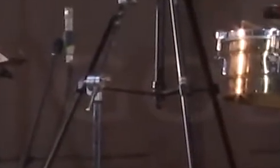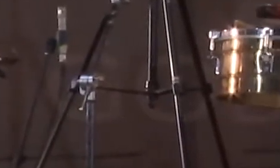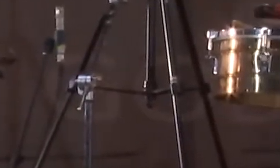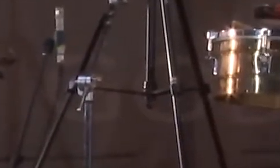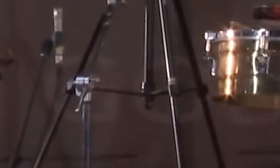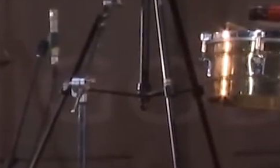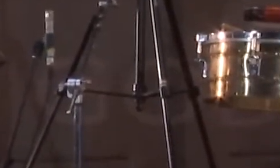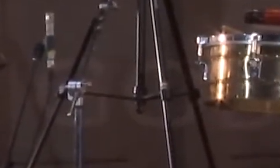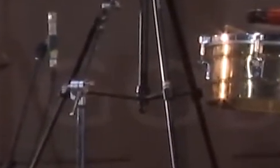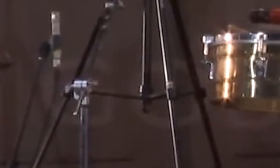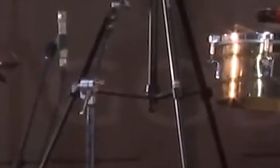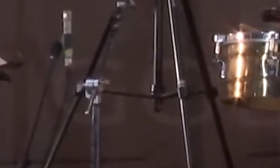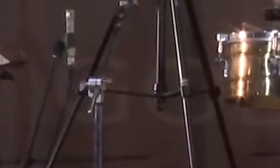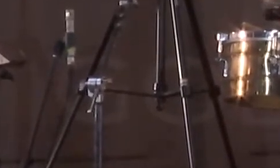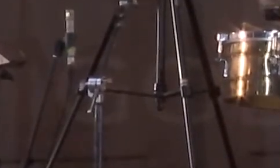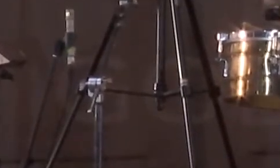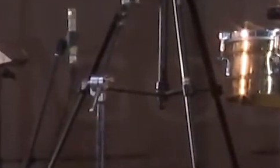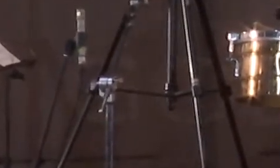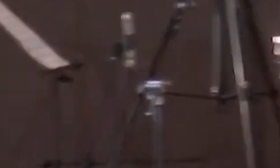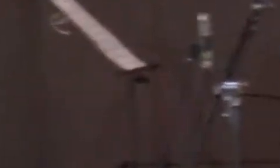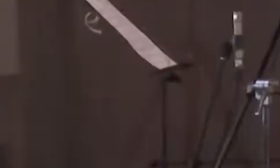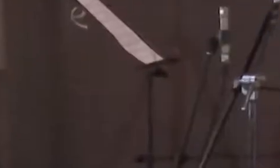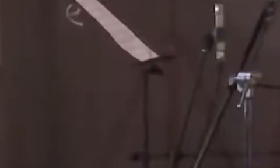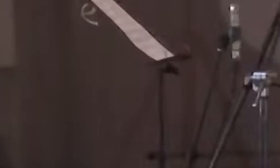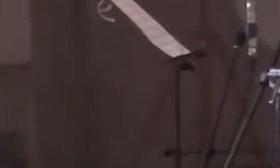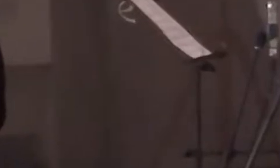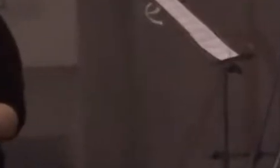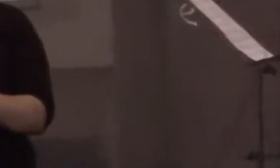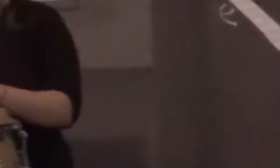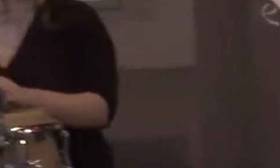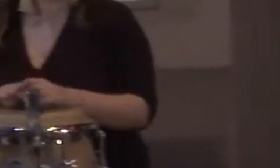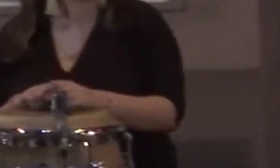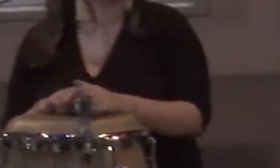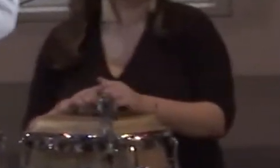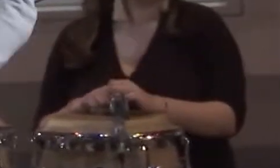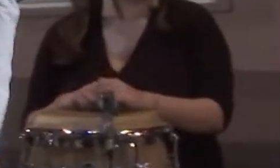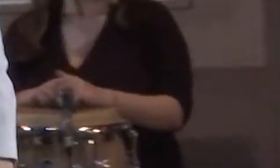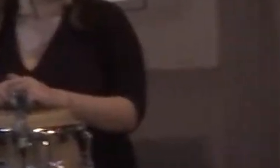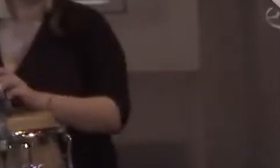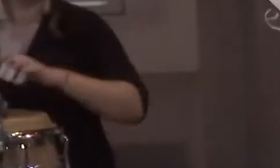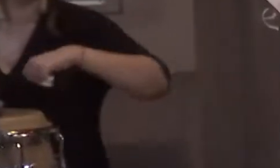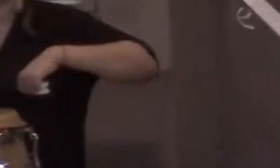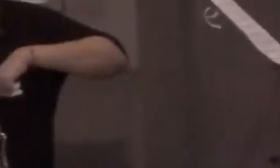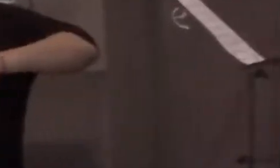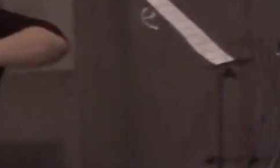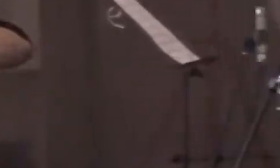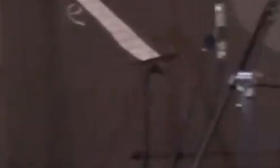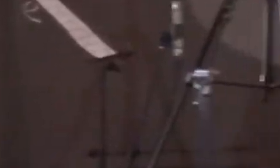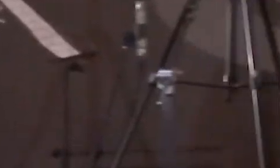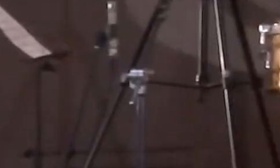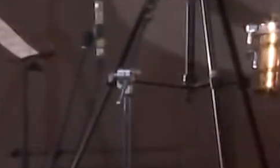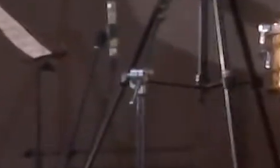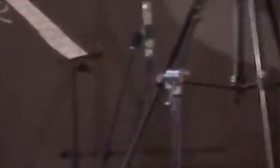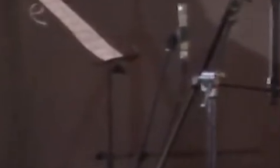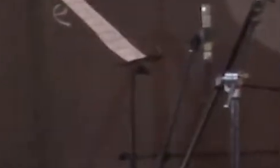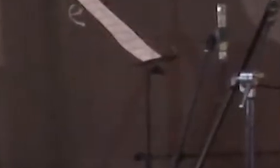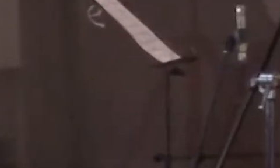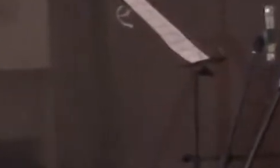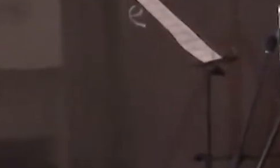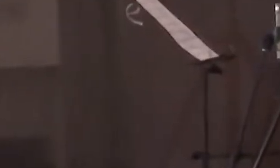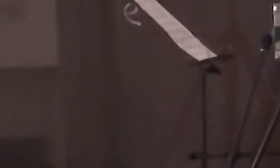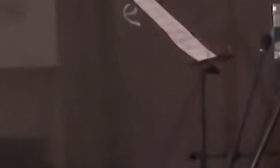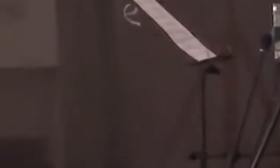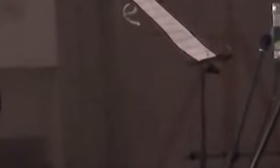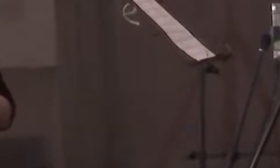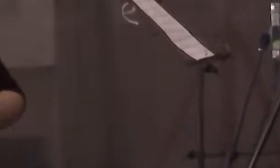un featuring con NG2 de Puerto Rico con este tema. Lo pueden pedir en todas las emisoras también y lo pueden accesar en el